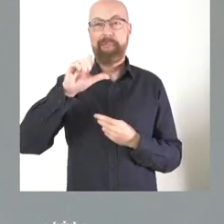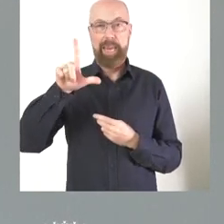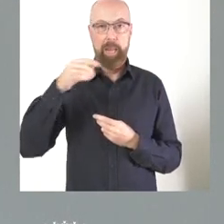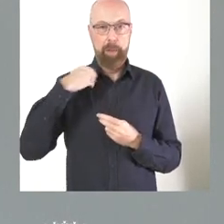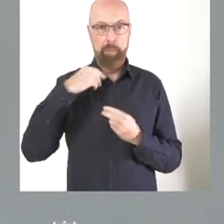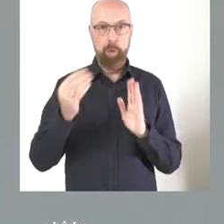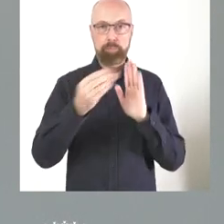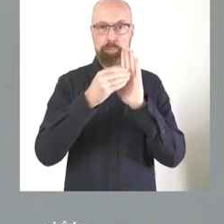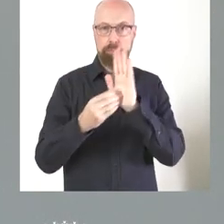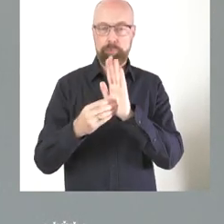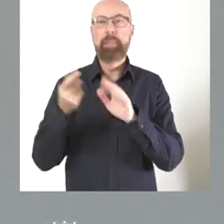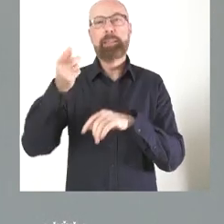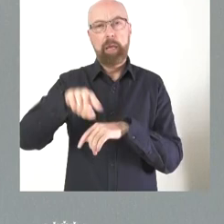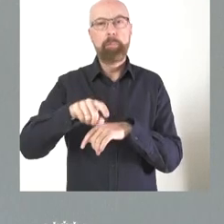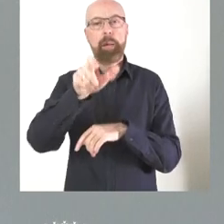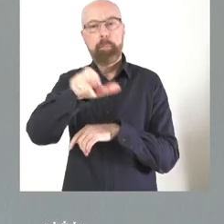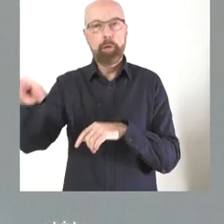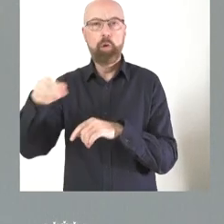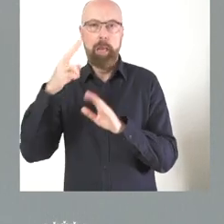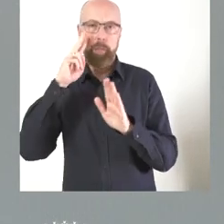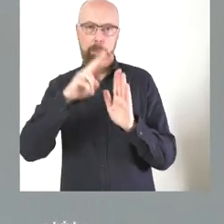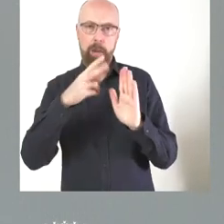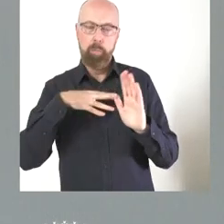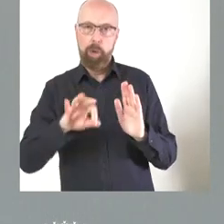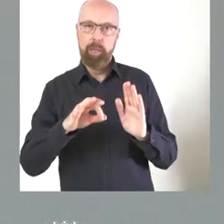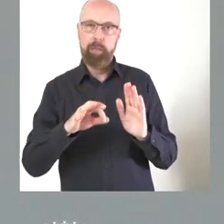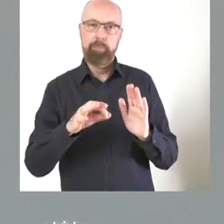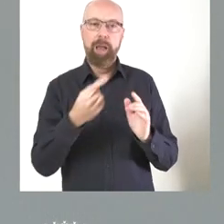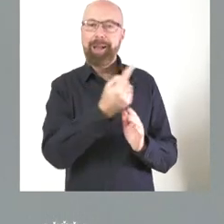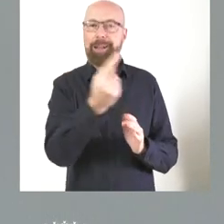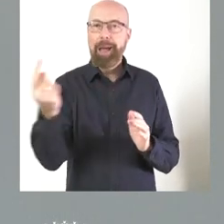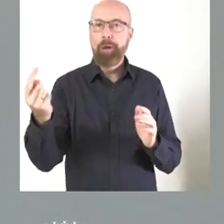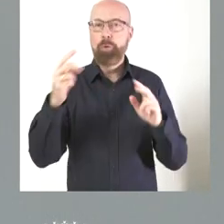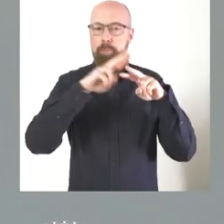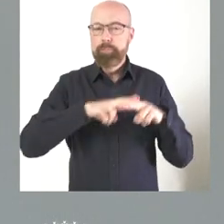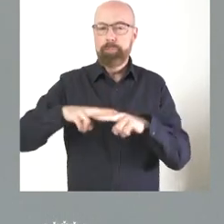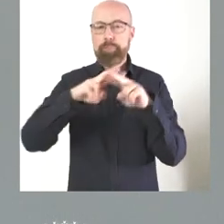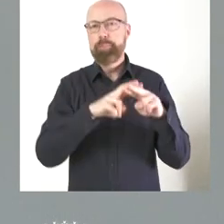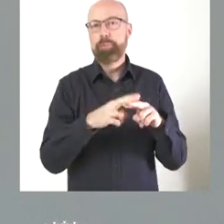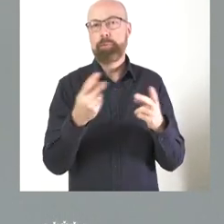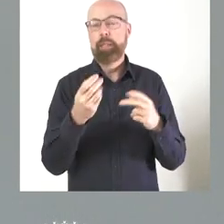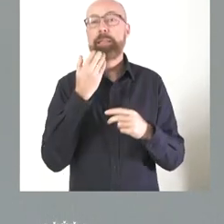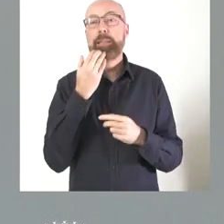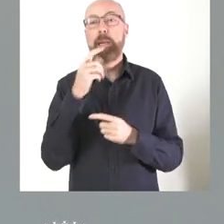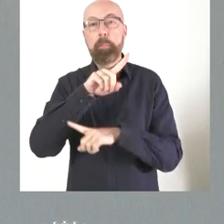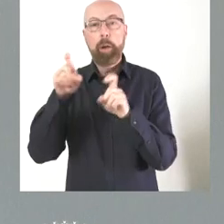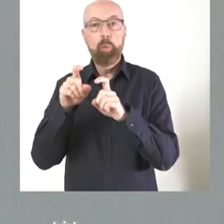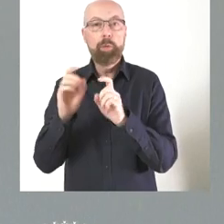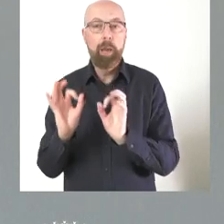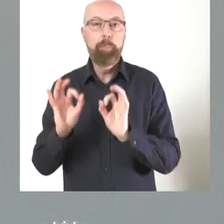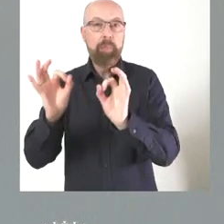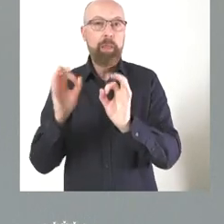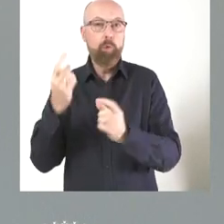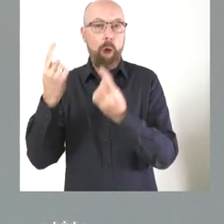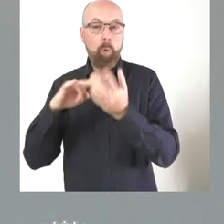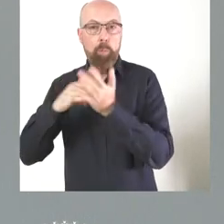en cada uno de los expedientes habrá que examinar el dato y si usted lo concreto por lógicamente puede estar también a